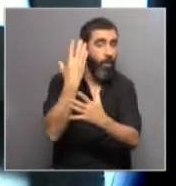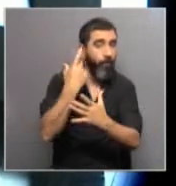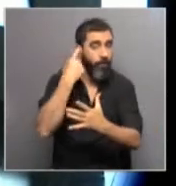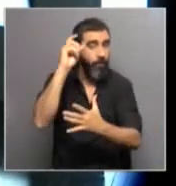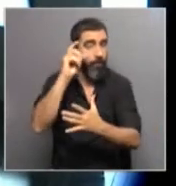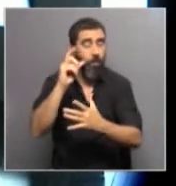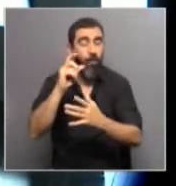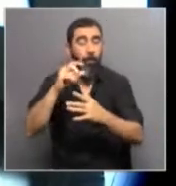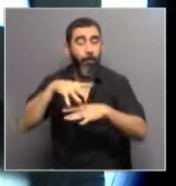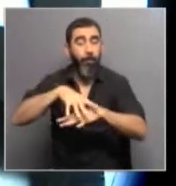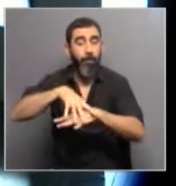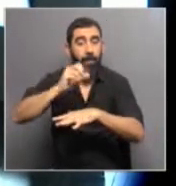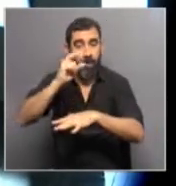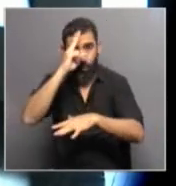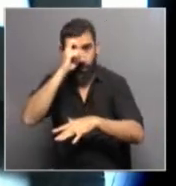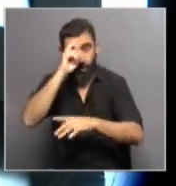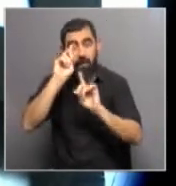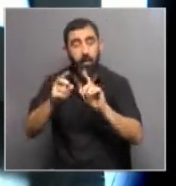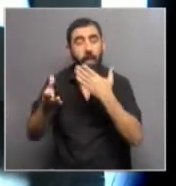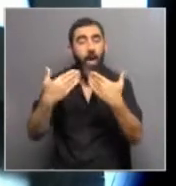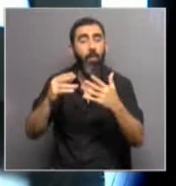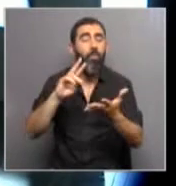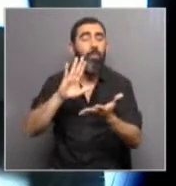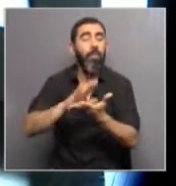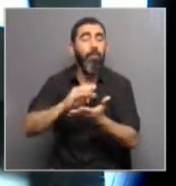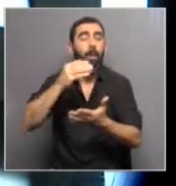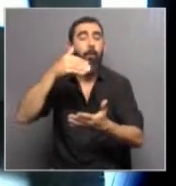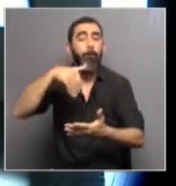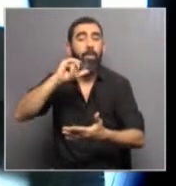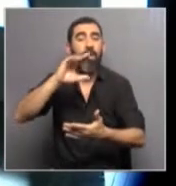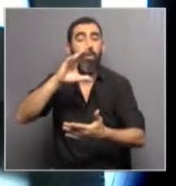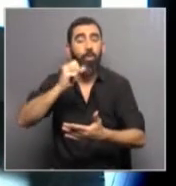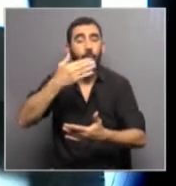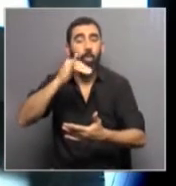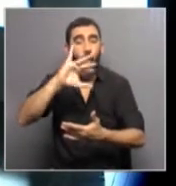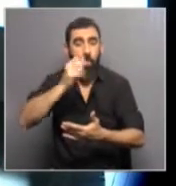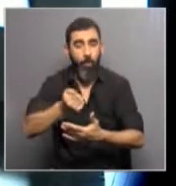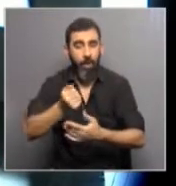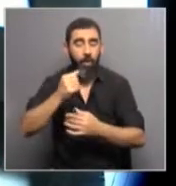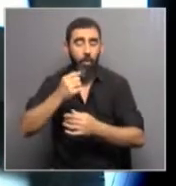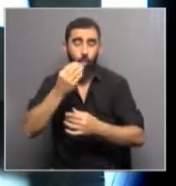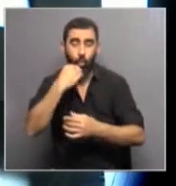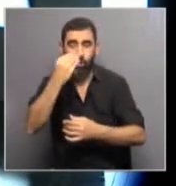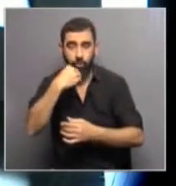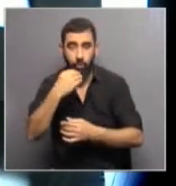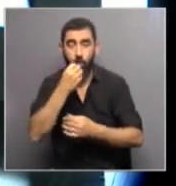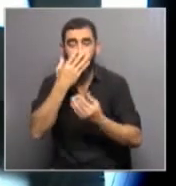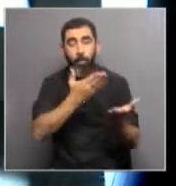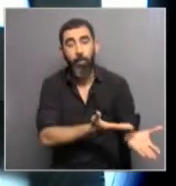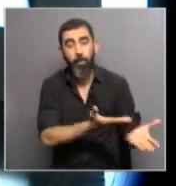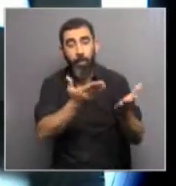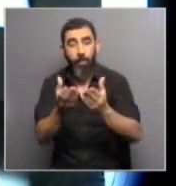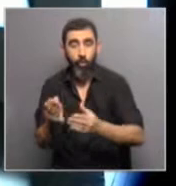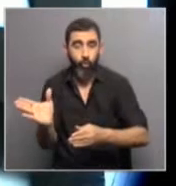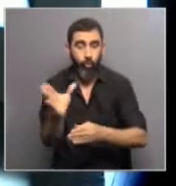Hospital Pereira Rosell y conversaremos sobre microbioma, probióticos y nutrición. Bienvenidas